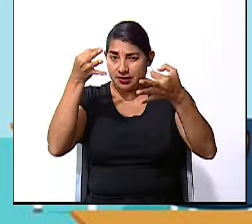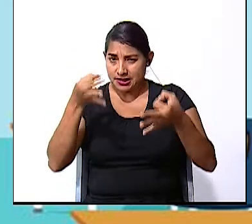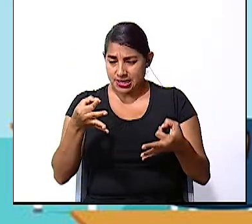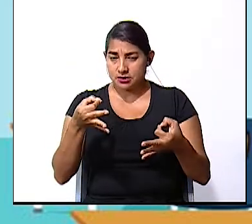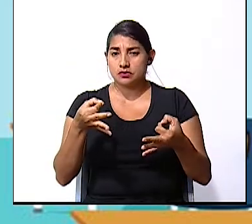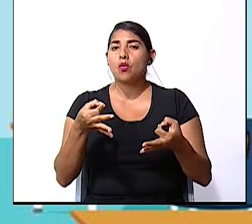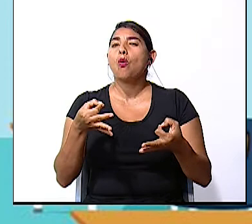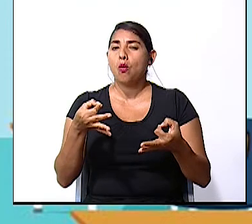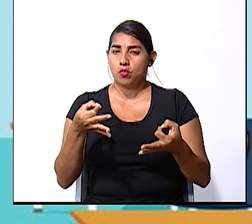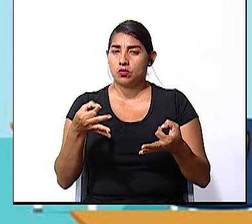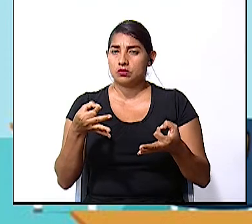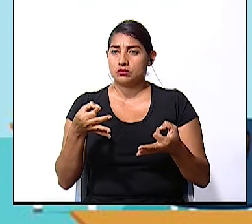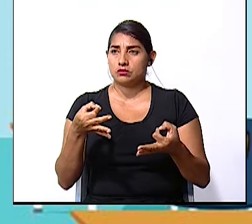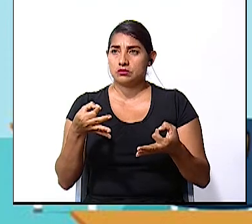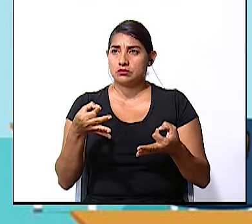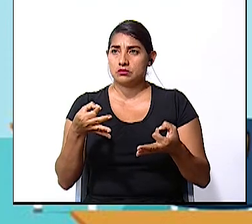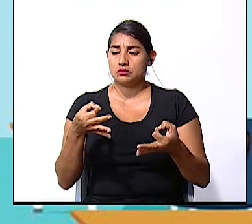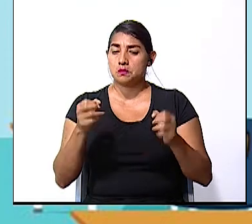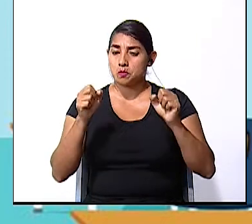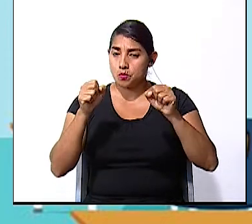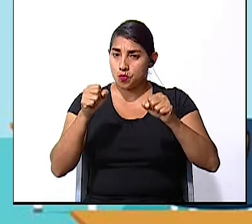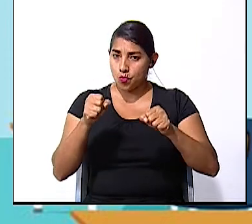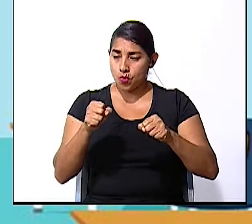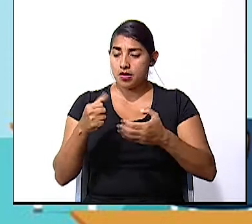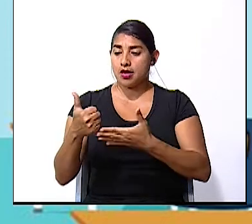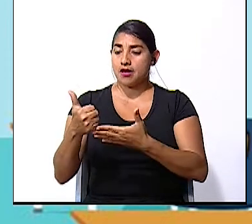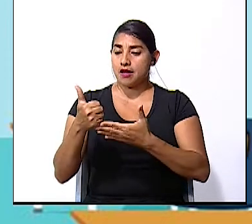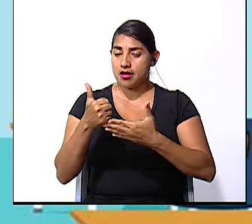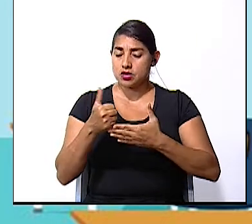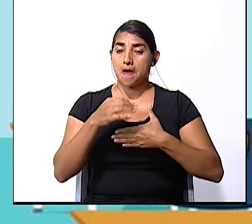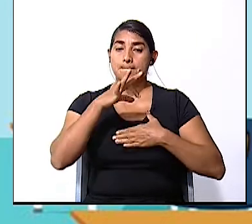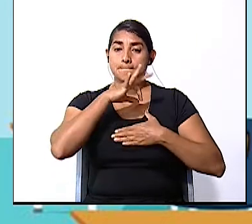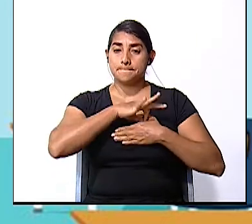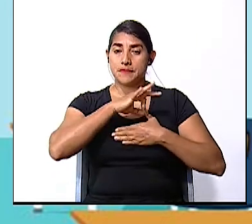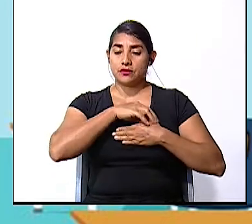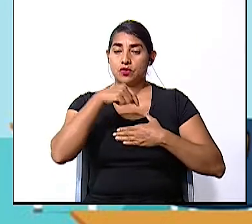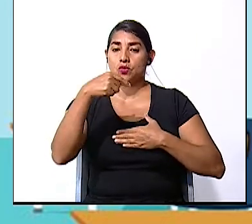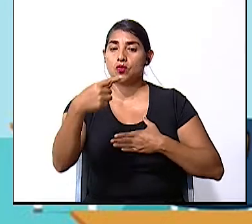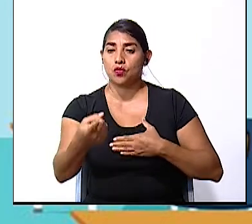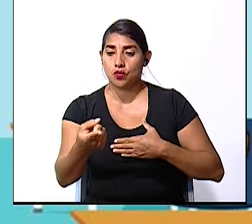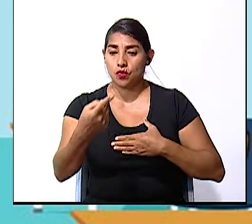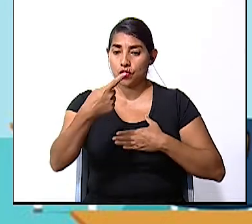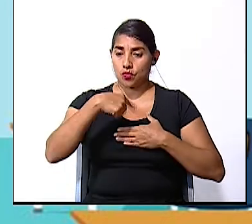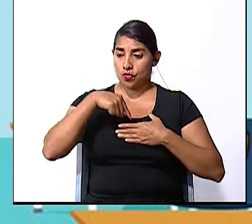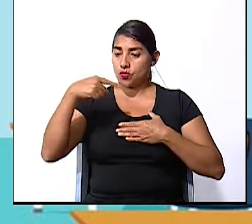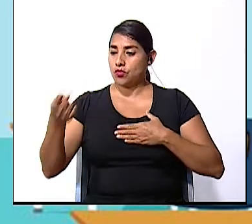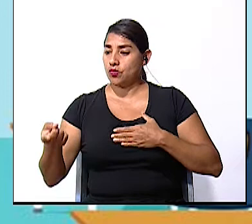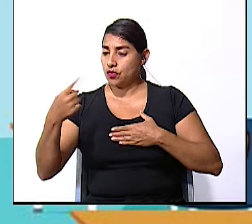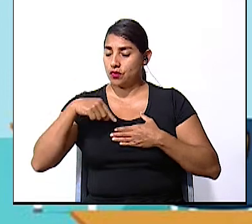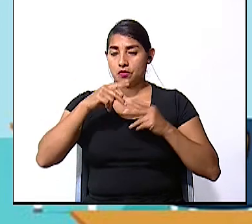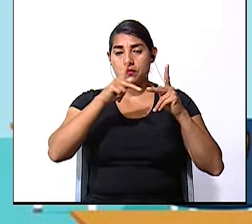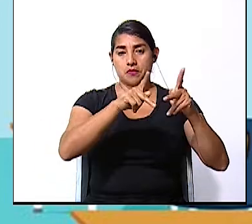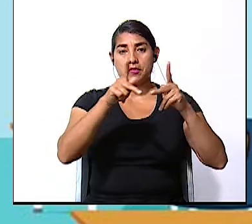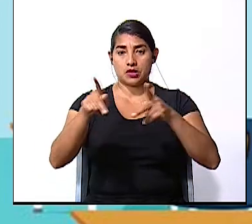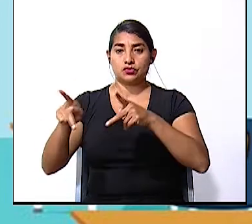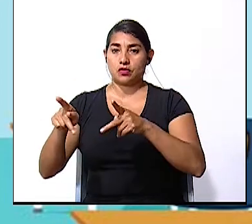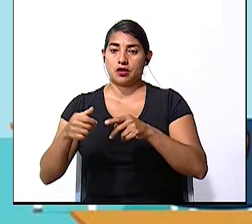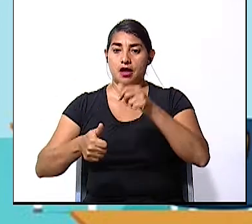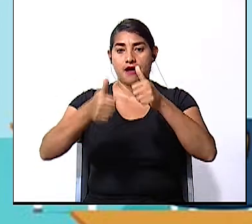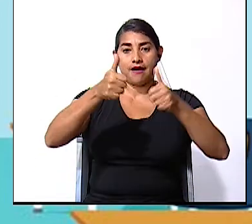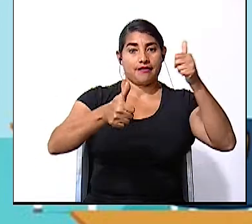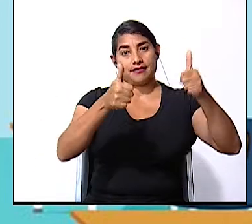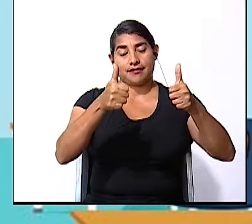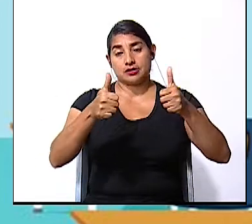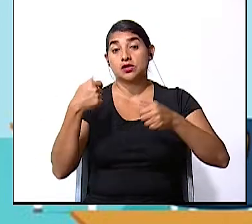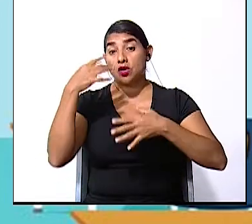que ser una que pueda llegar a beneficiar a la mayor cantidad de personas. Si